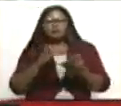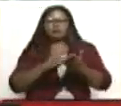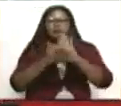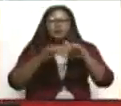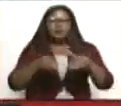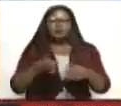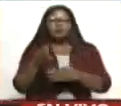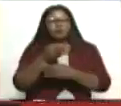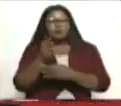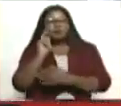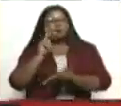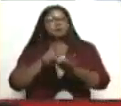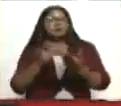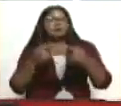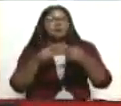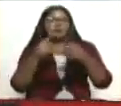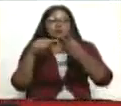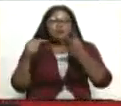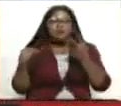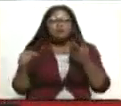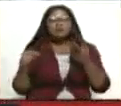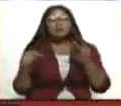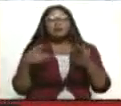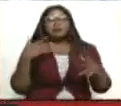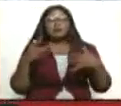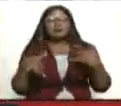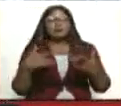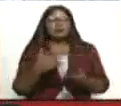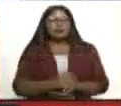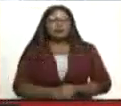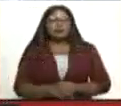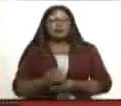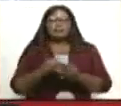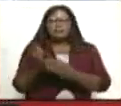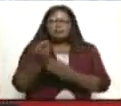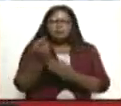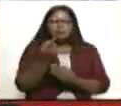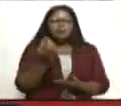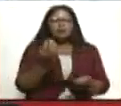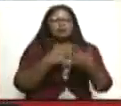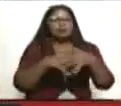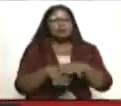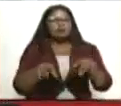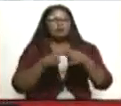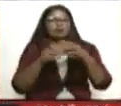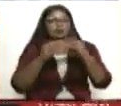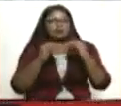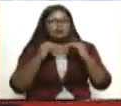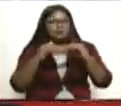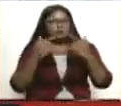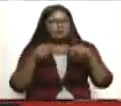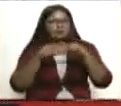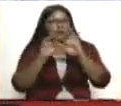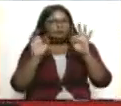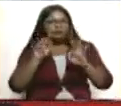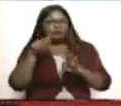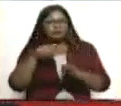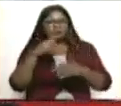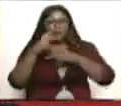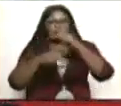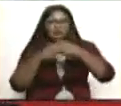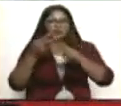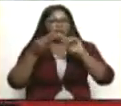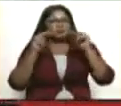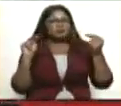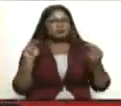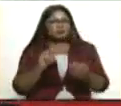participar en las distintas actividades que busca integrar a, a todos los sectores de Colombia el proceso de paz.